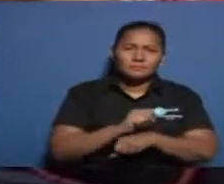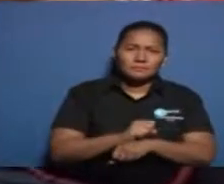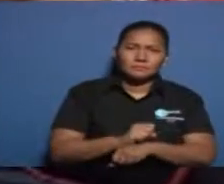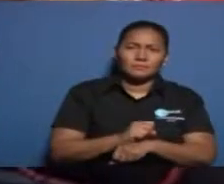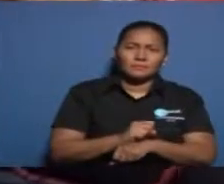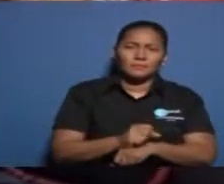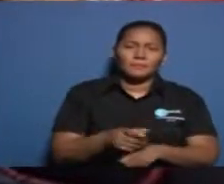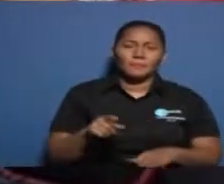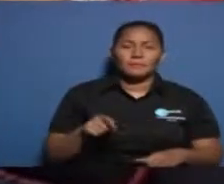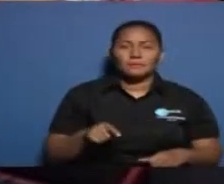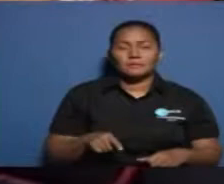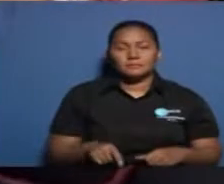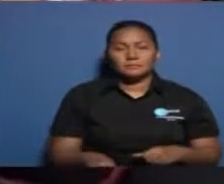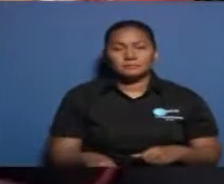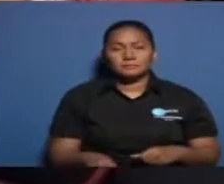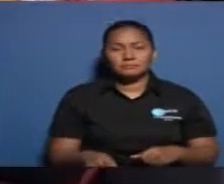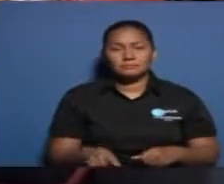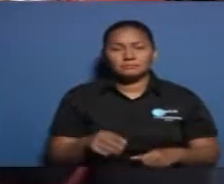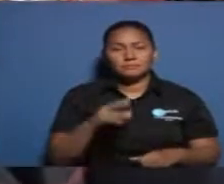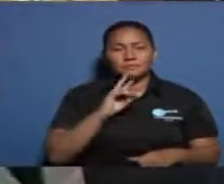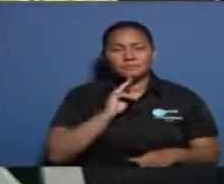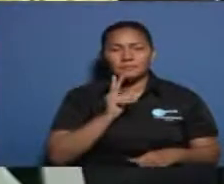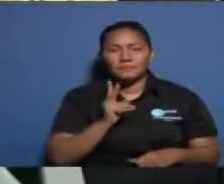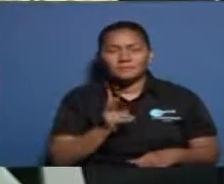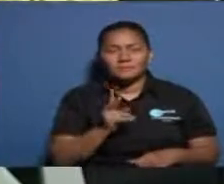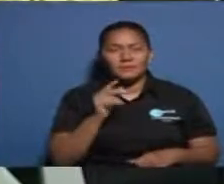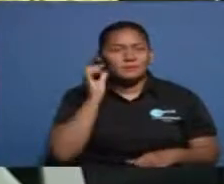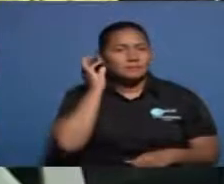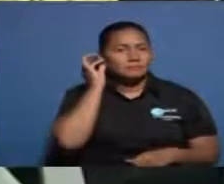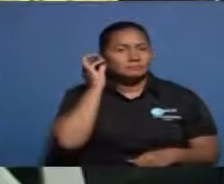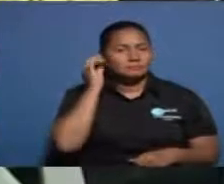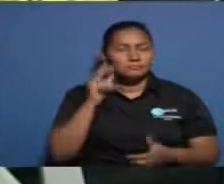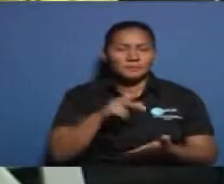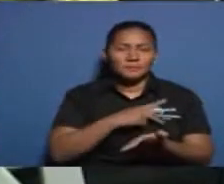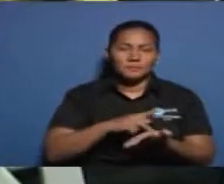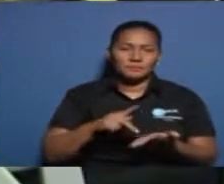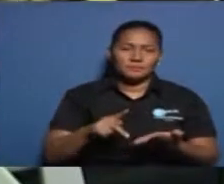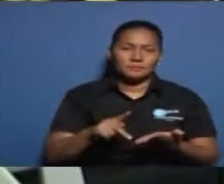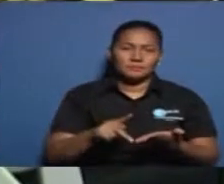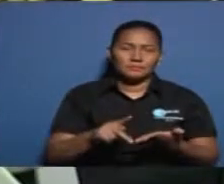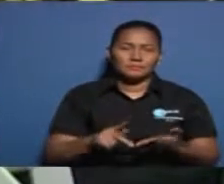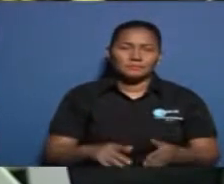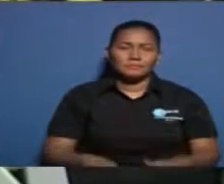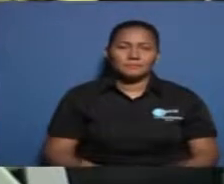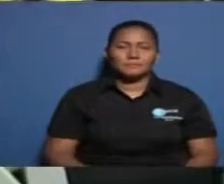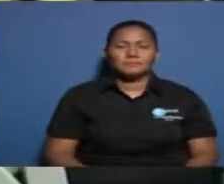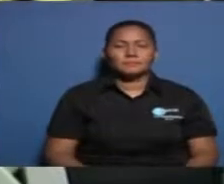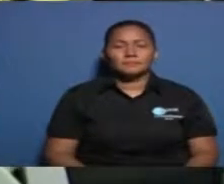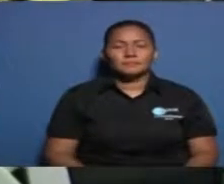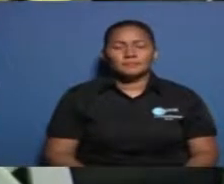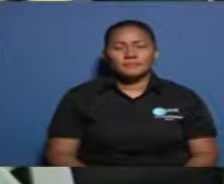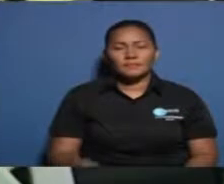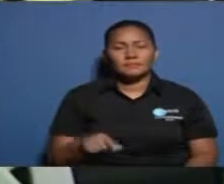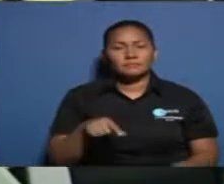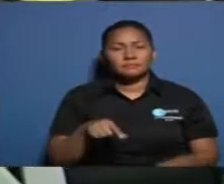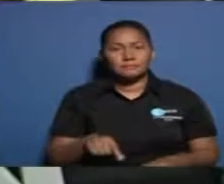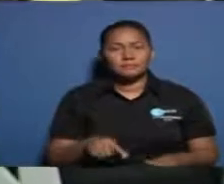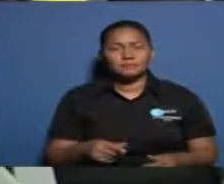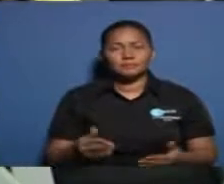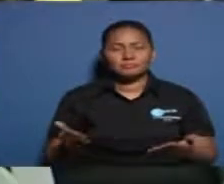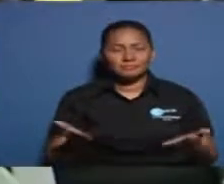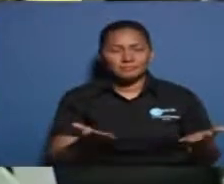mujeres profesionales y los niveles de violencia bien estable como hemos visto hoy nos acompañan dos damas